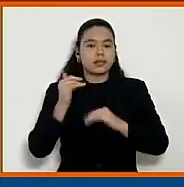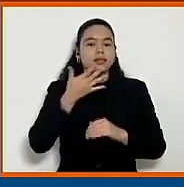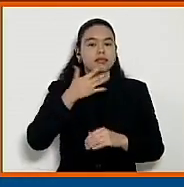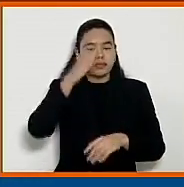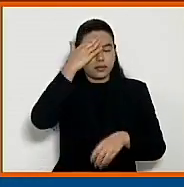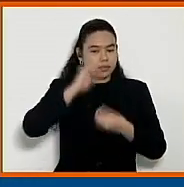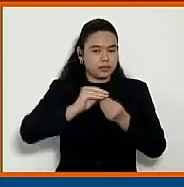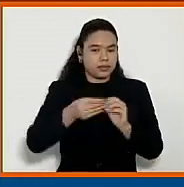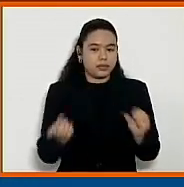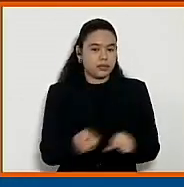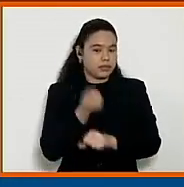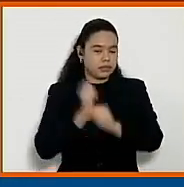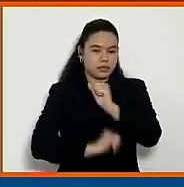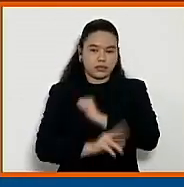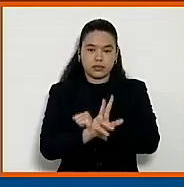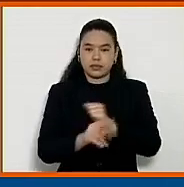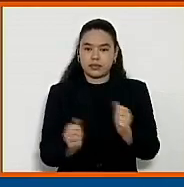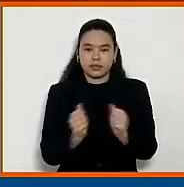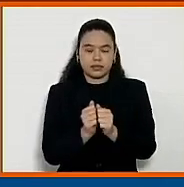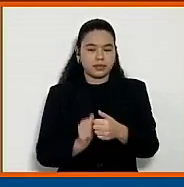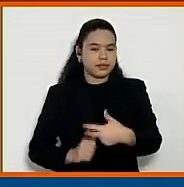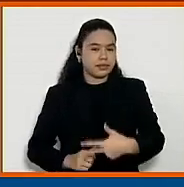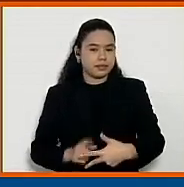número ganador junto a Pega 3 es el